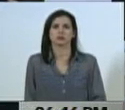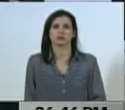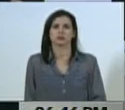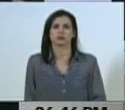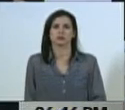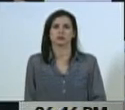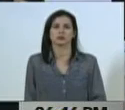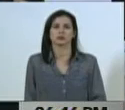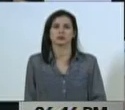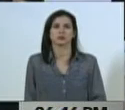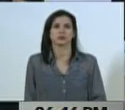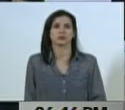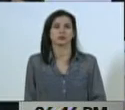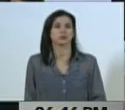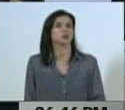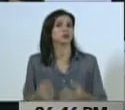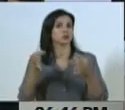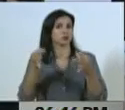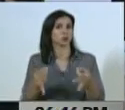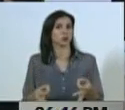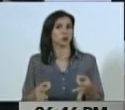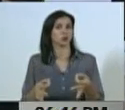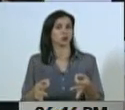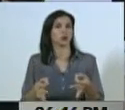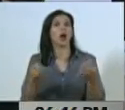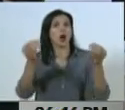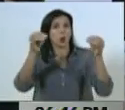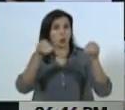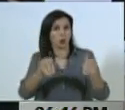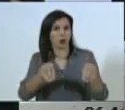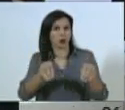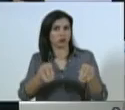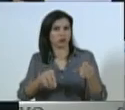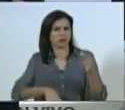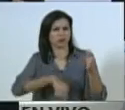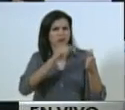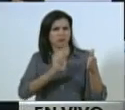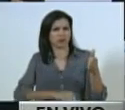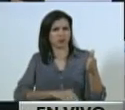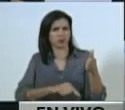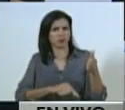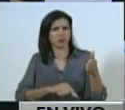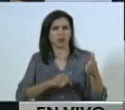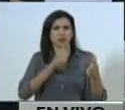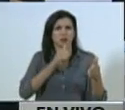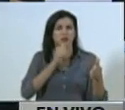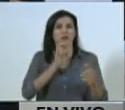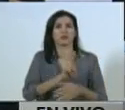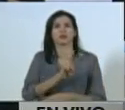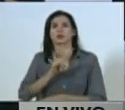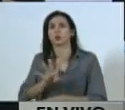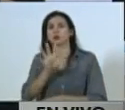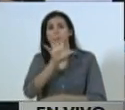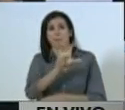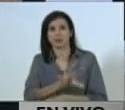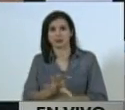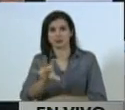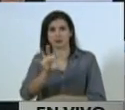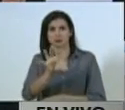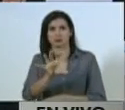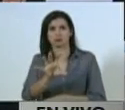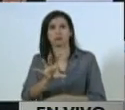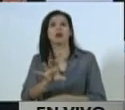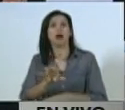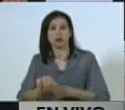oil markets. Y sin duda que el acuerdo firmado entre los 24 países sentó